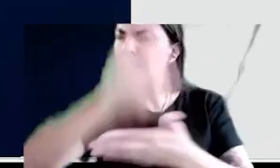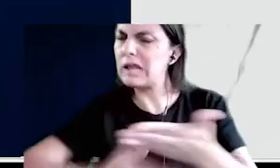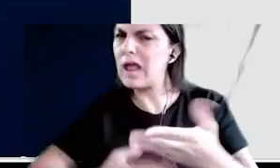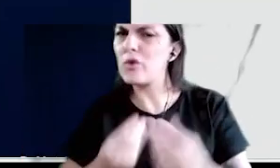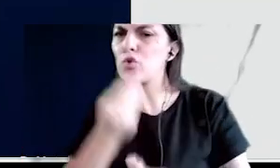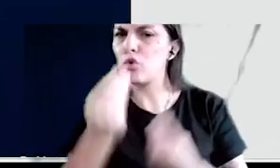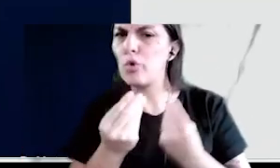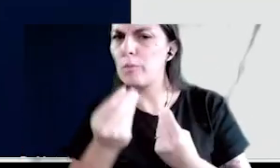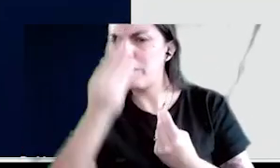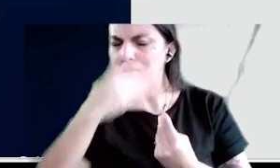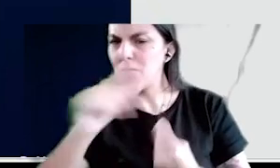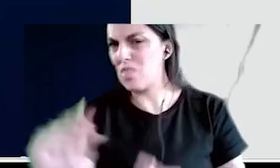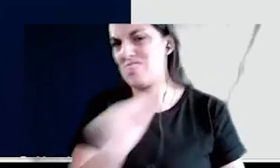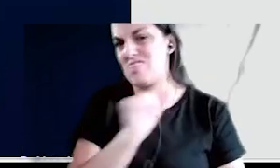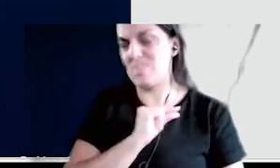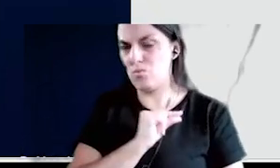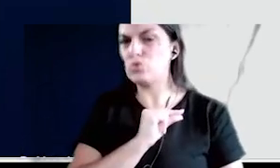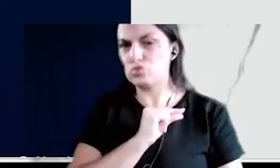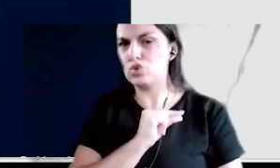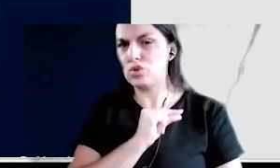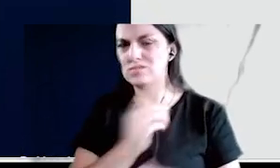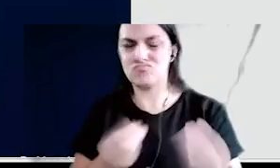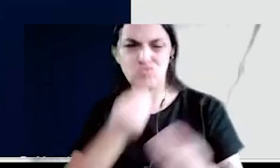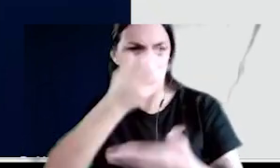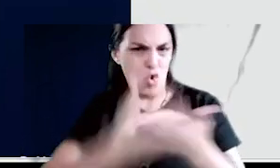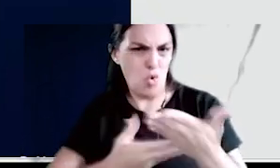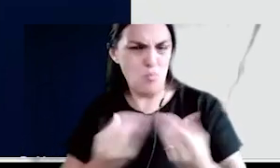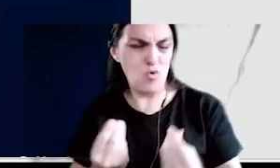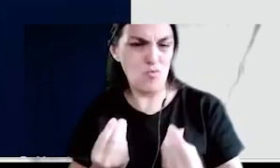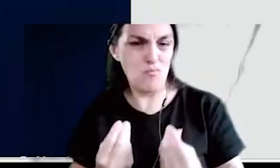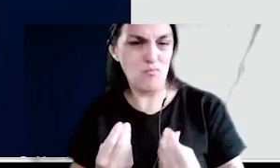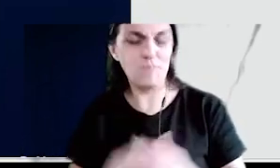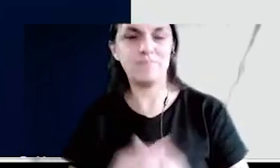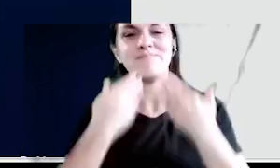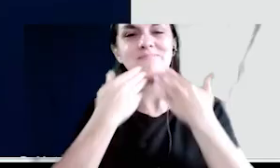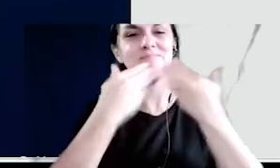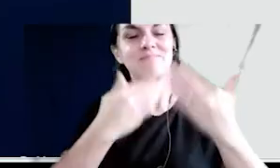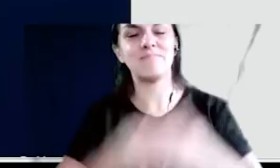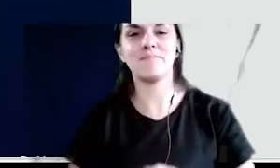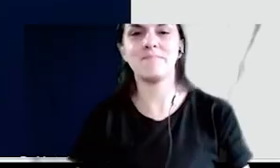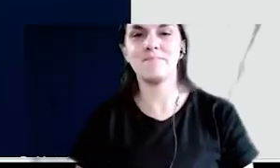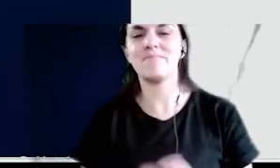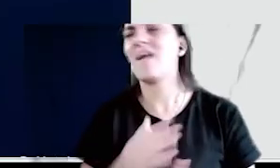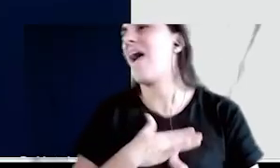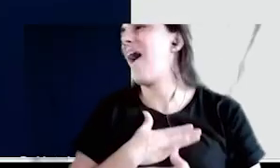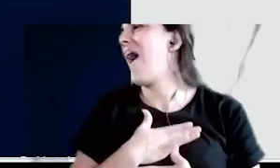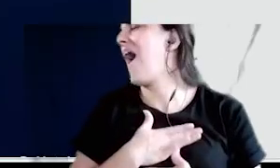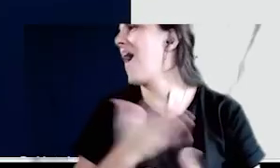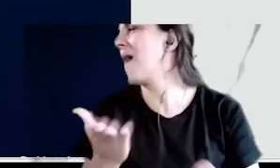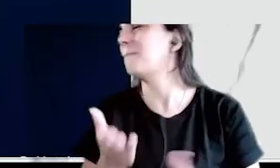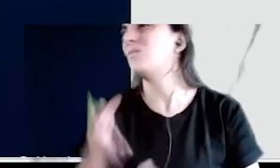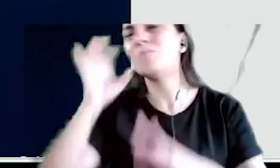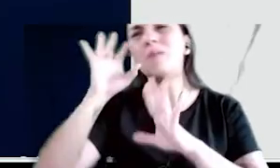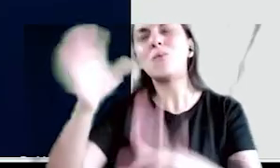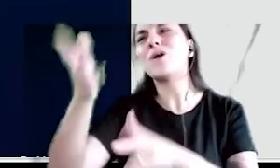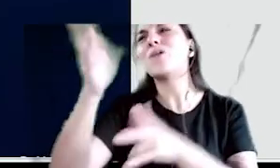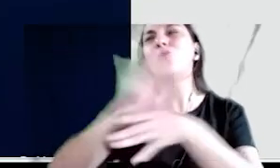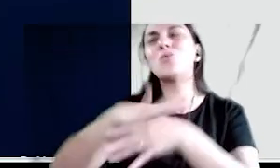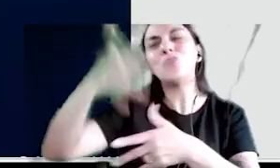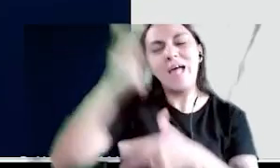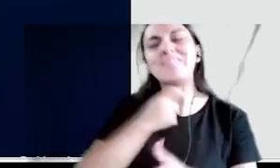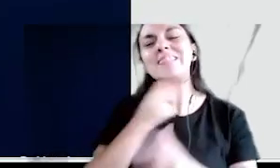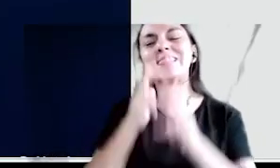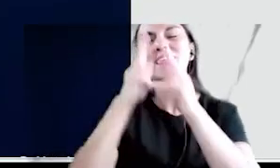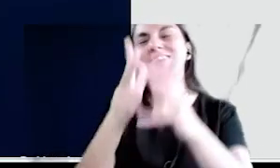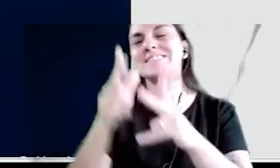se me efectúen las devoluciones que corresponden? Gracias. Gloria, te amé porque me hiciste acordar de lo que iba a decir que no